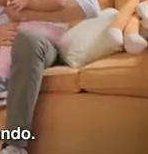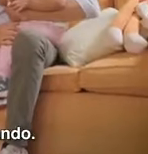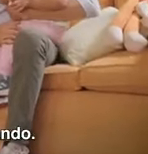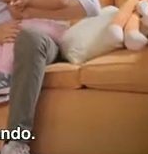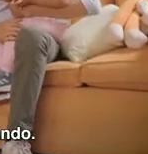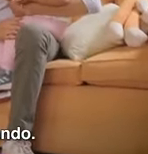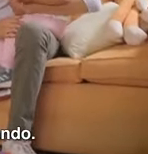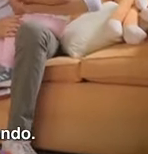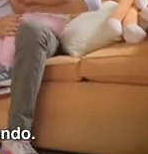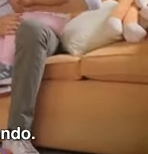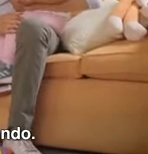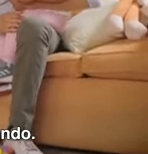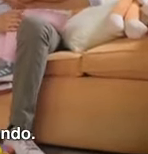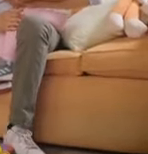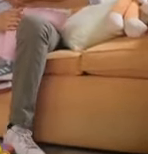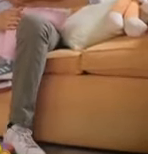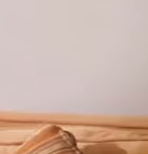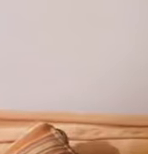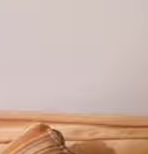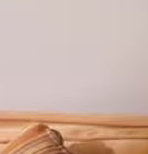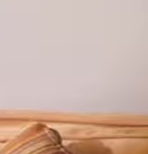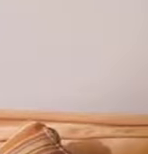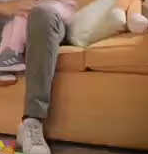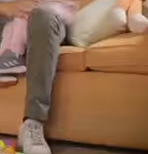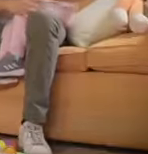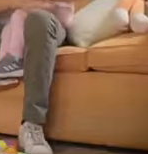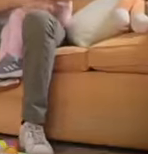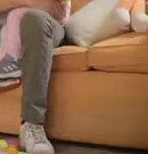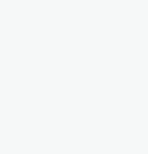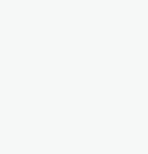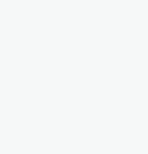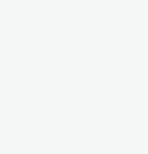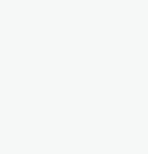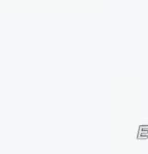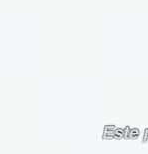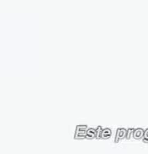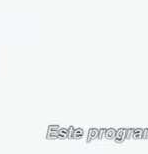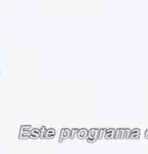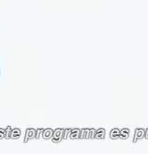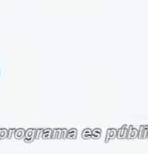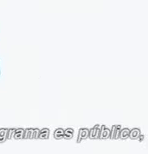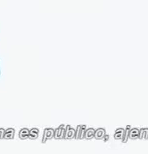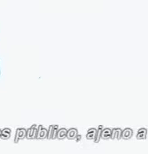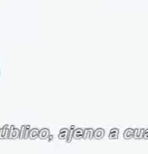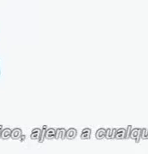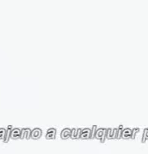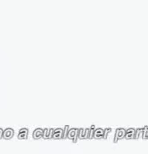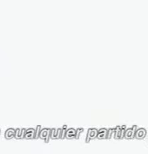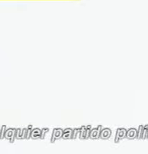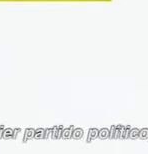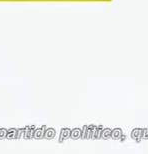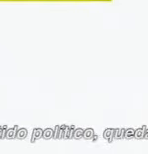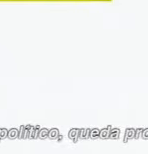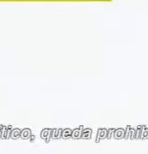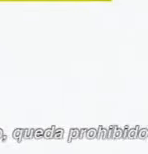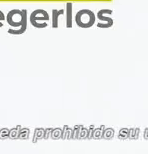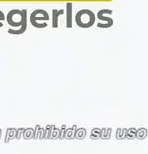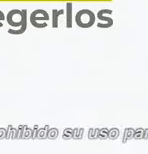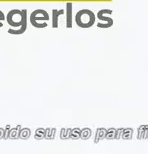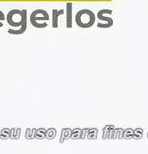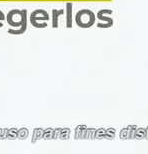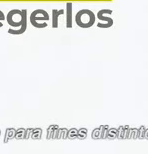¿Ah, sí? Pues ya veo que se están preparando. Pues sí, ya vámonos. Vámonos. Todas las niñas y niños de 1 a 4 años de edad recibirán una dosis